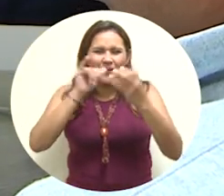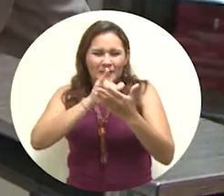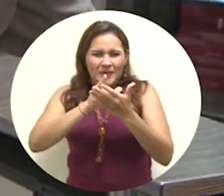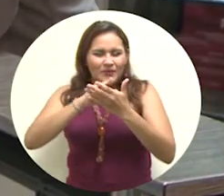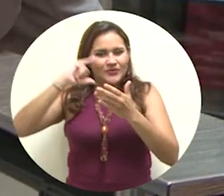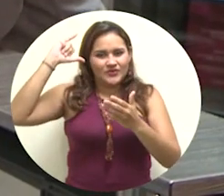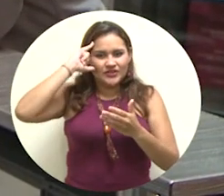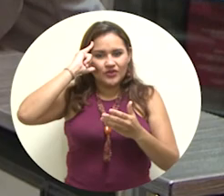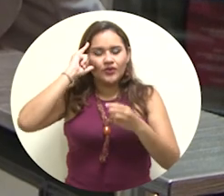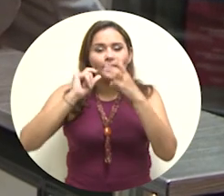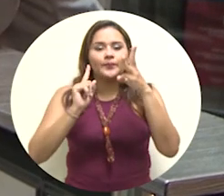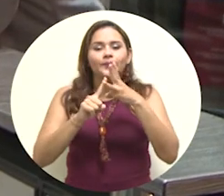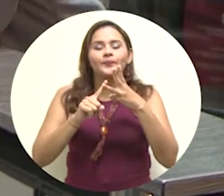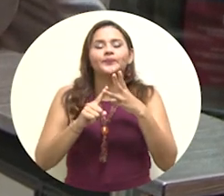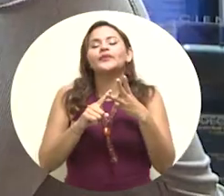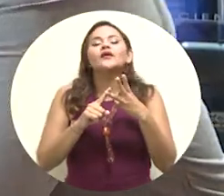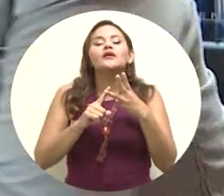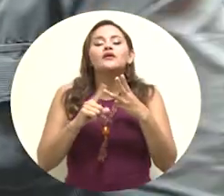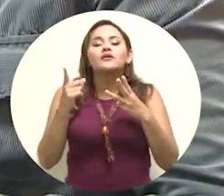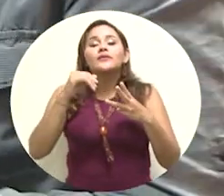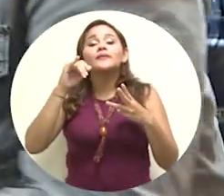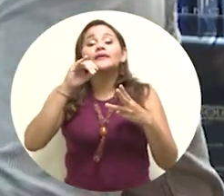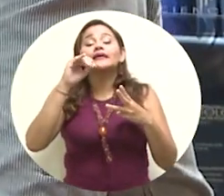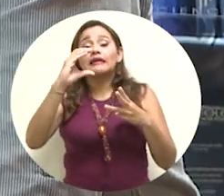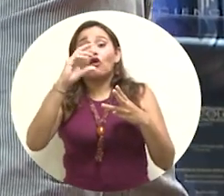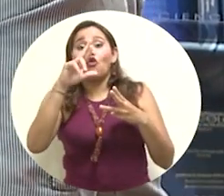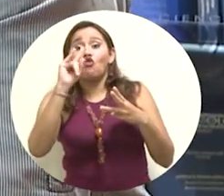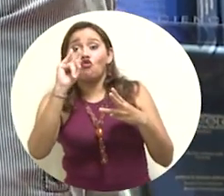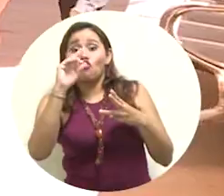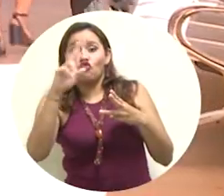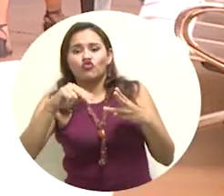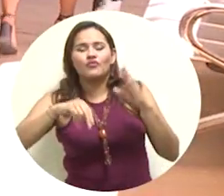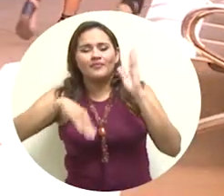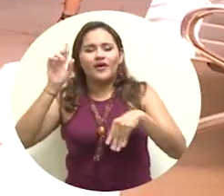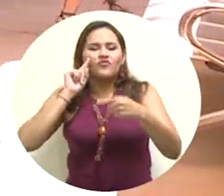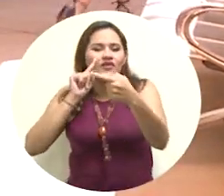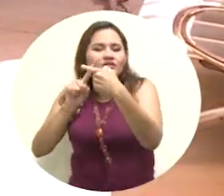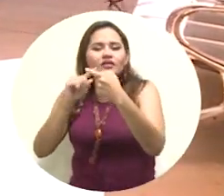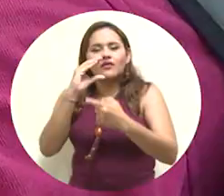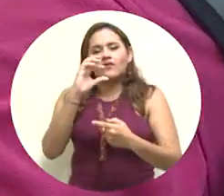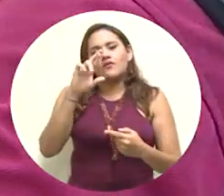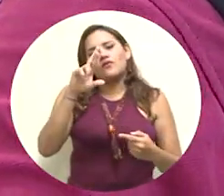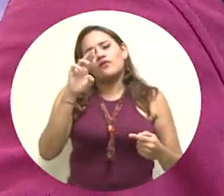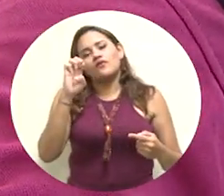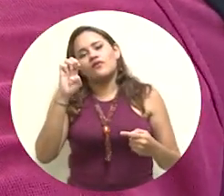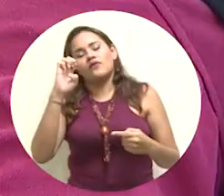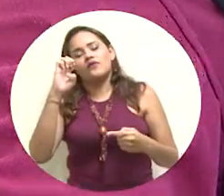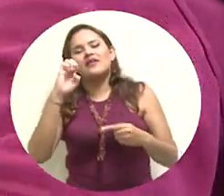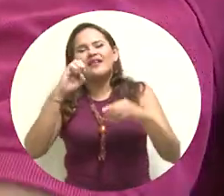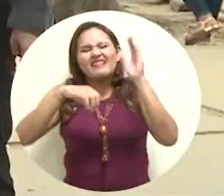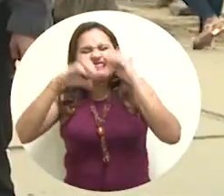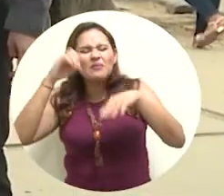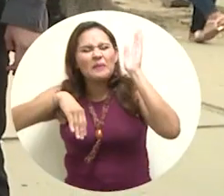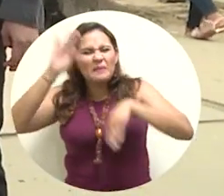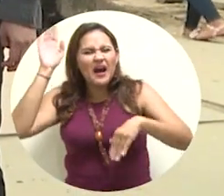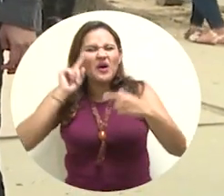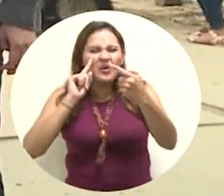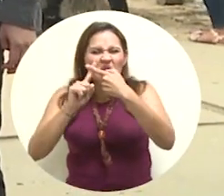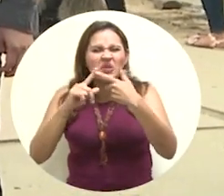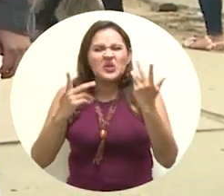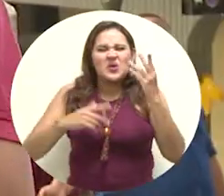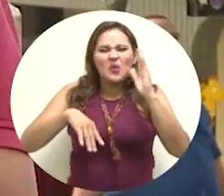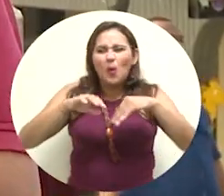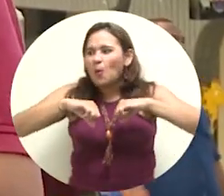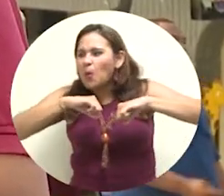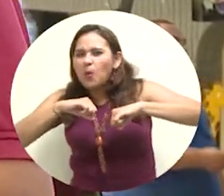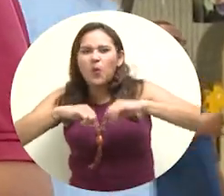psicología y Miguel Domínguez Cruz con el Centro de Innovación y Emprendimiento, espacios desde los cuales destacaron los procesos de inclusión que